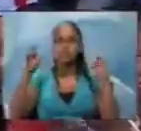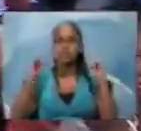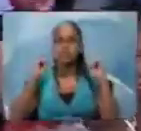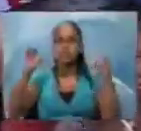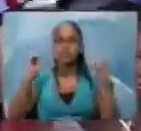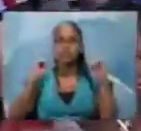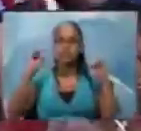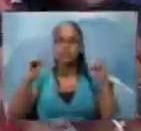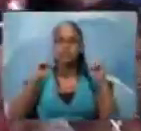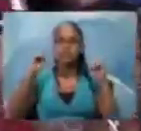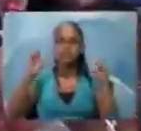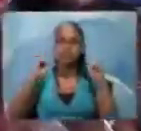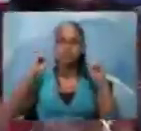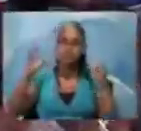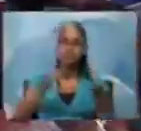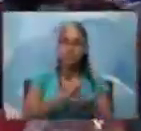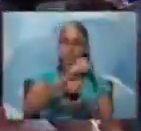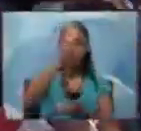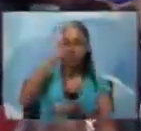Gloria a Dios.